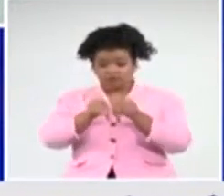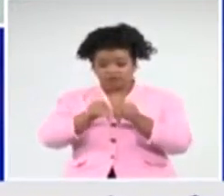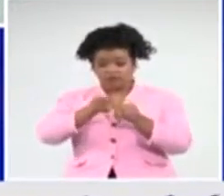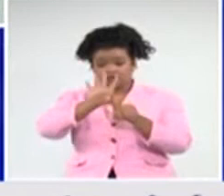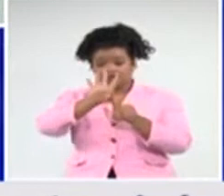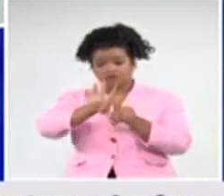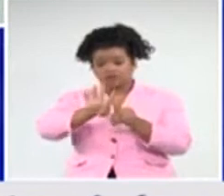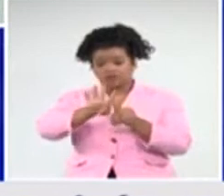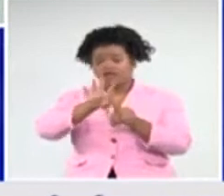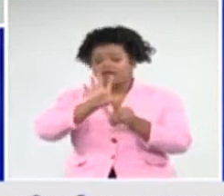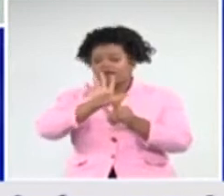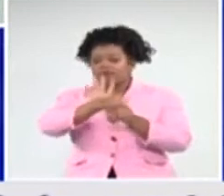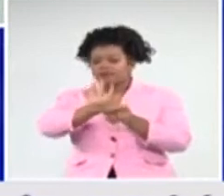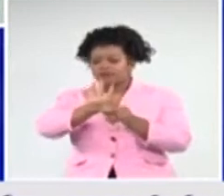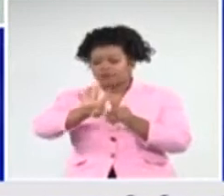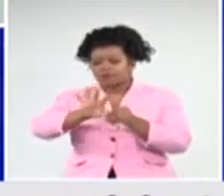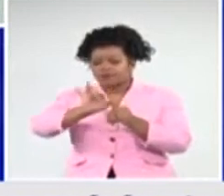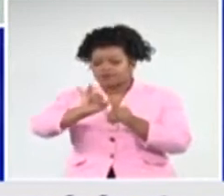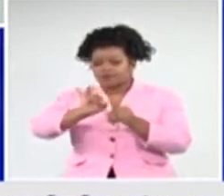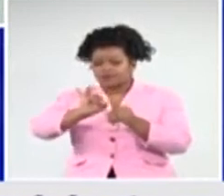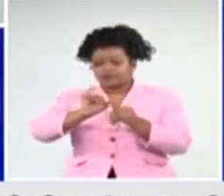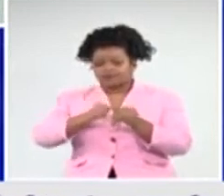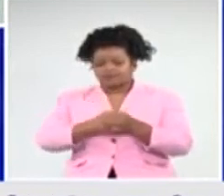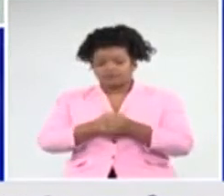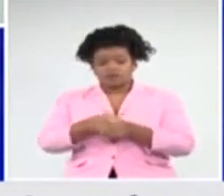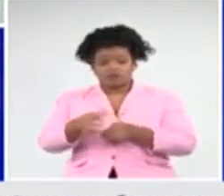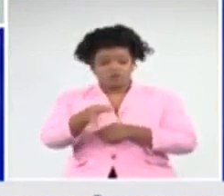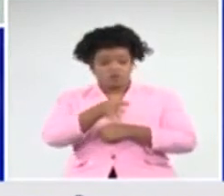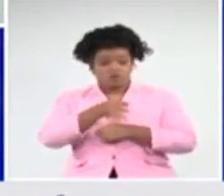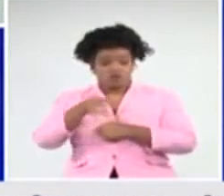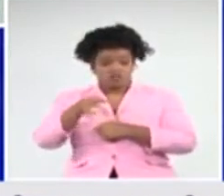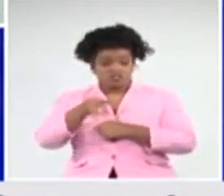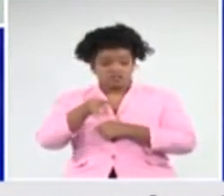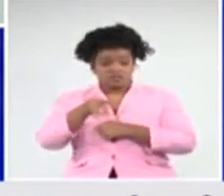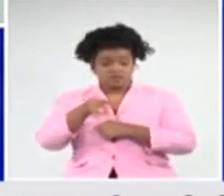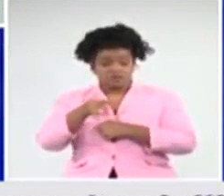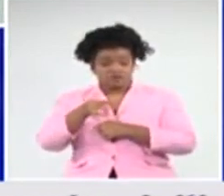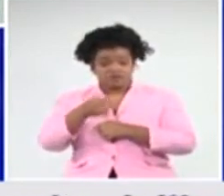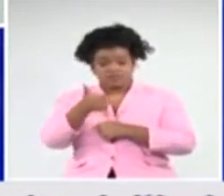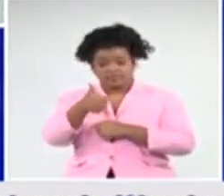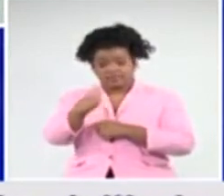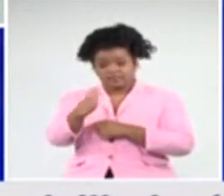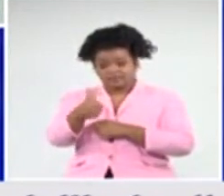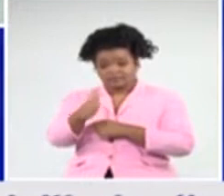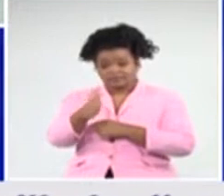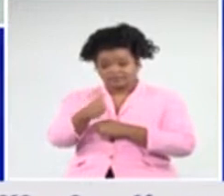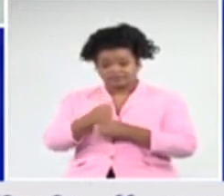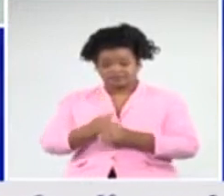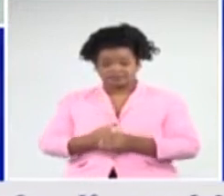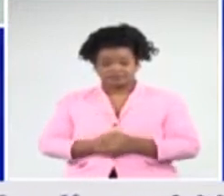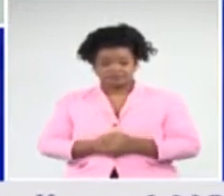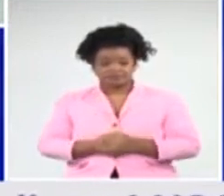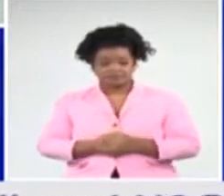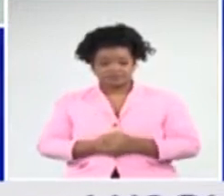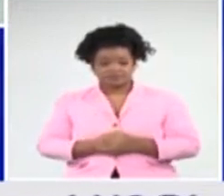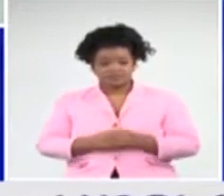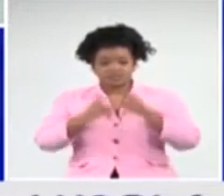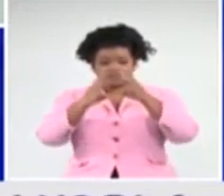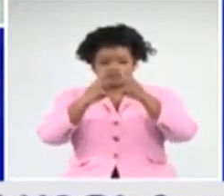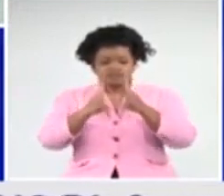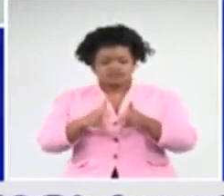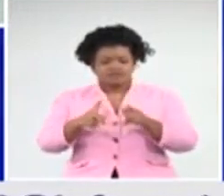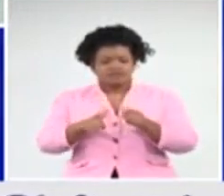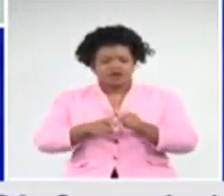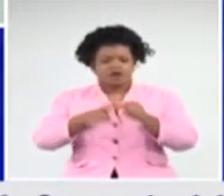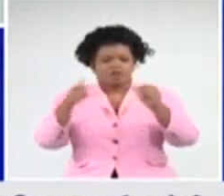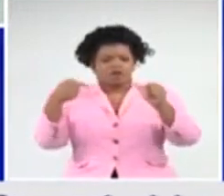547 en total, dispersos en 10 de sus 11 municipios, y la cifra mayor ayer